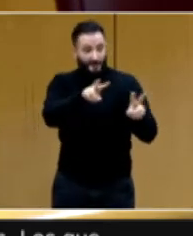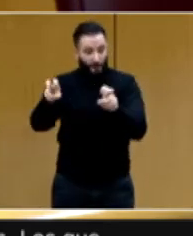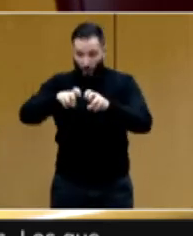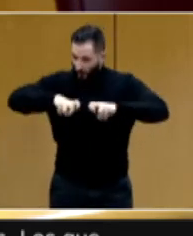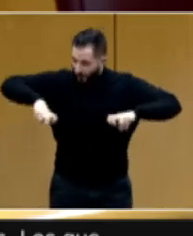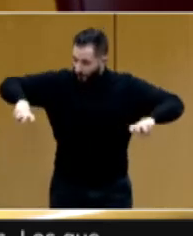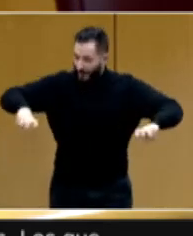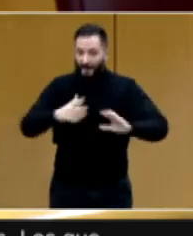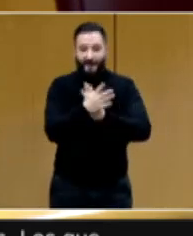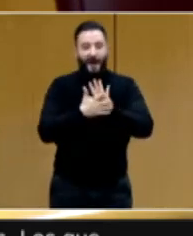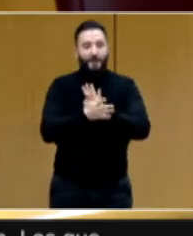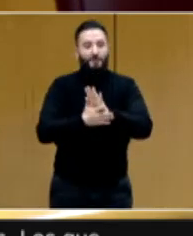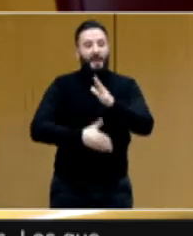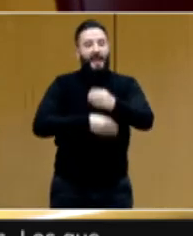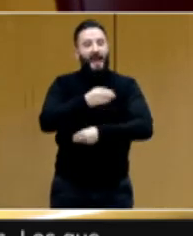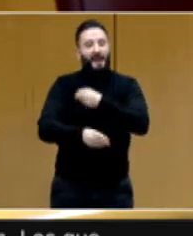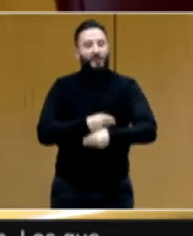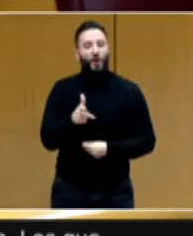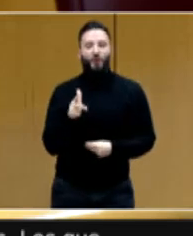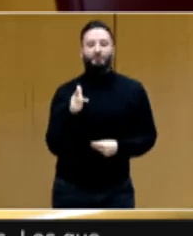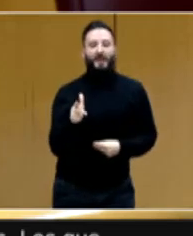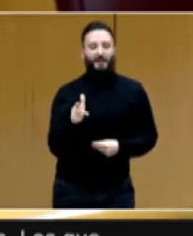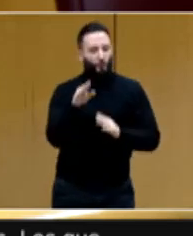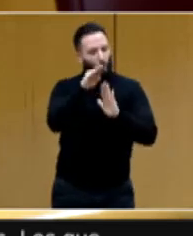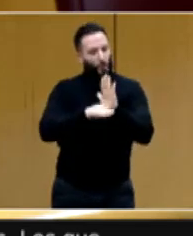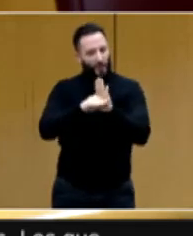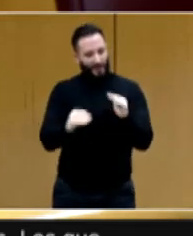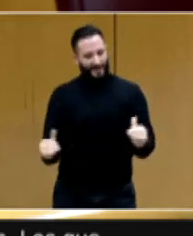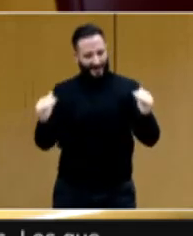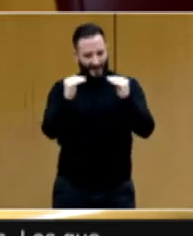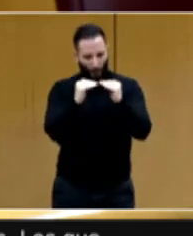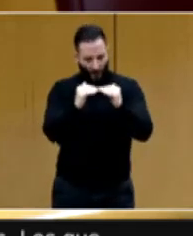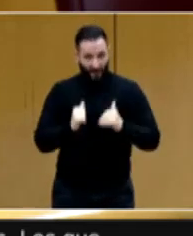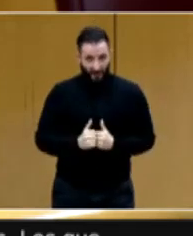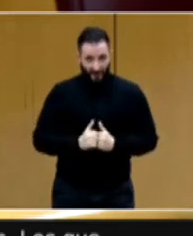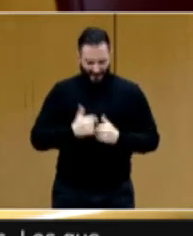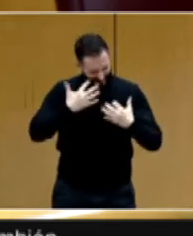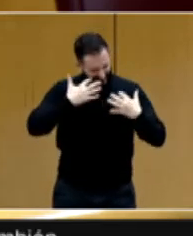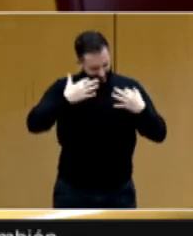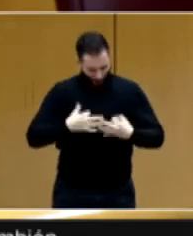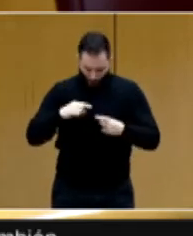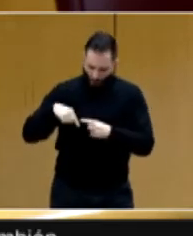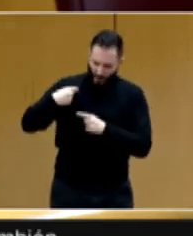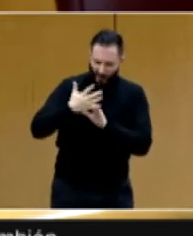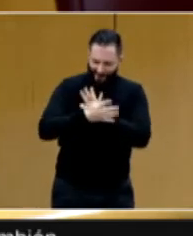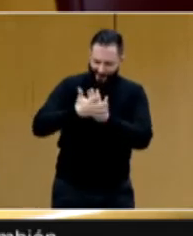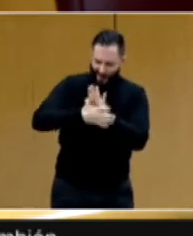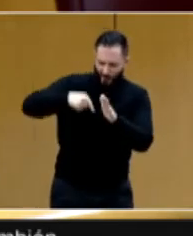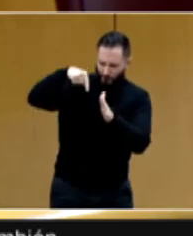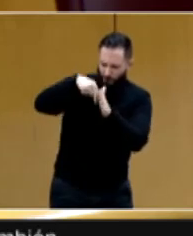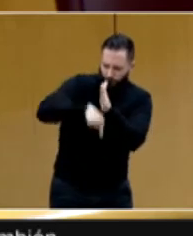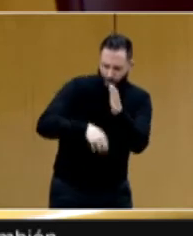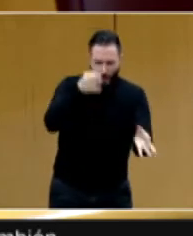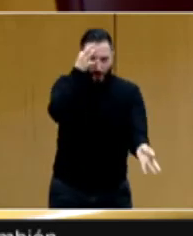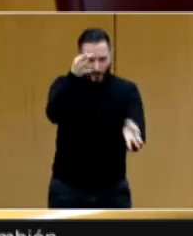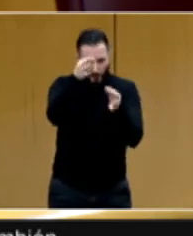esta mesa el ejercicio de derechos en condiciones de igualdad que seguro que después podremos ir desarrollándolo que para que sea